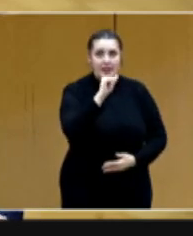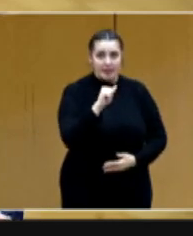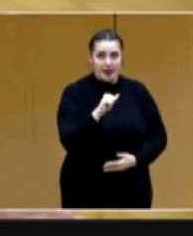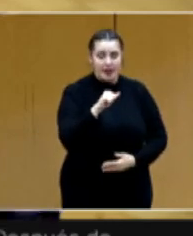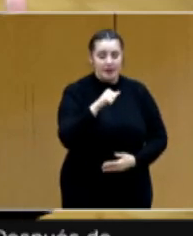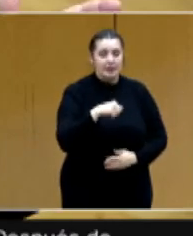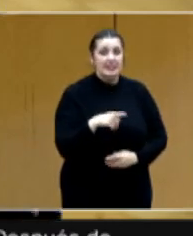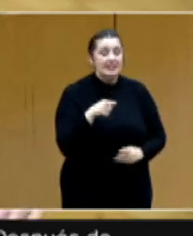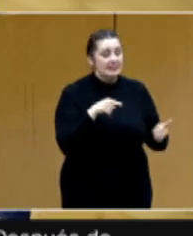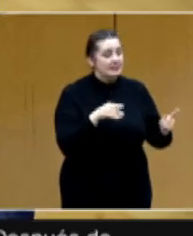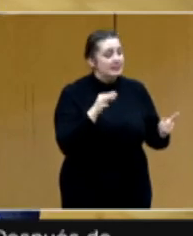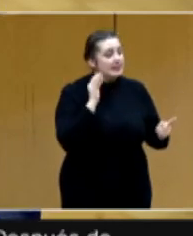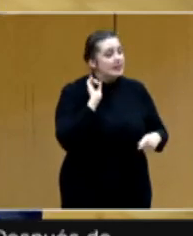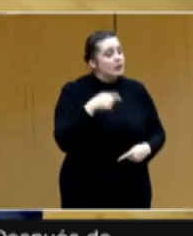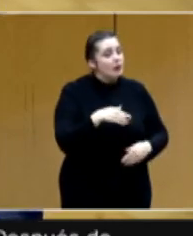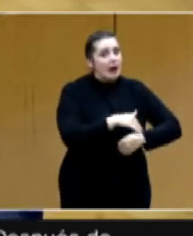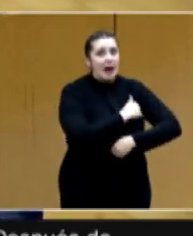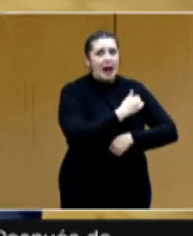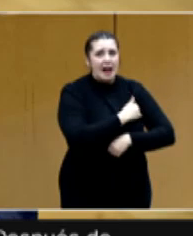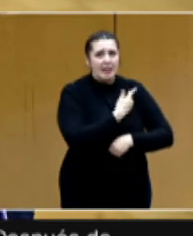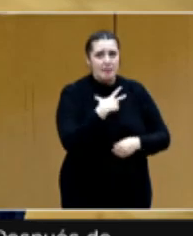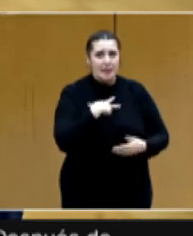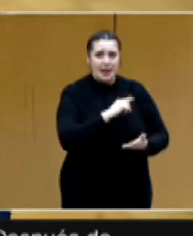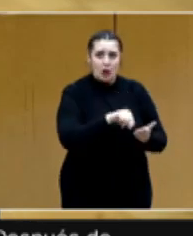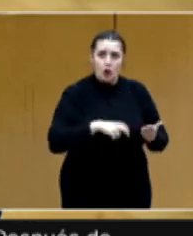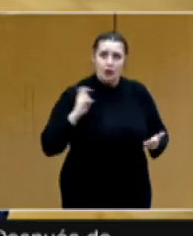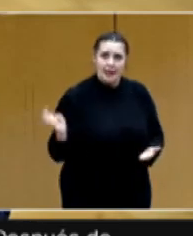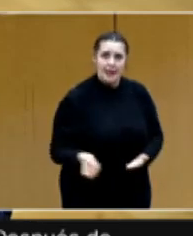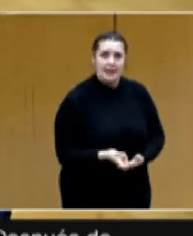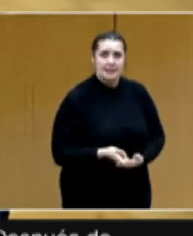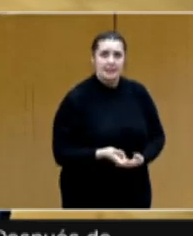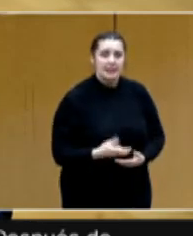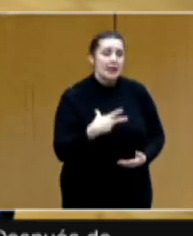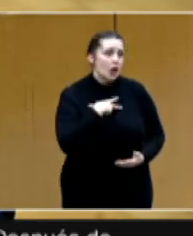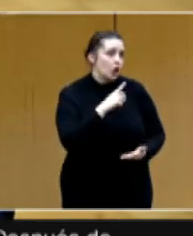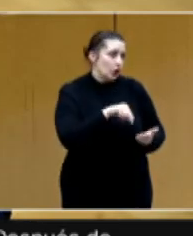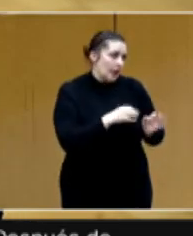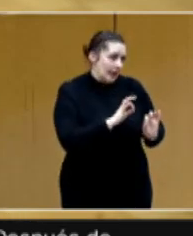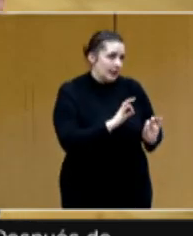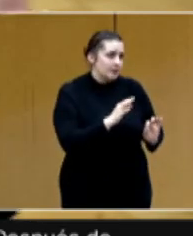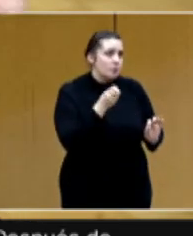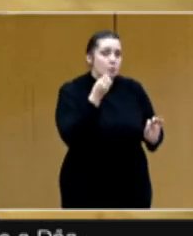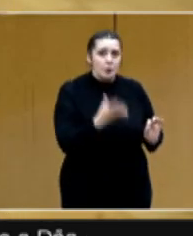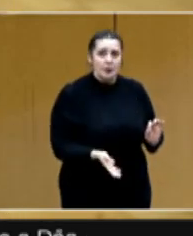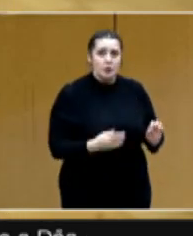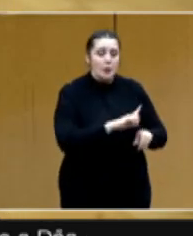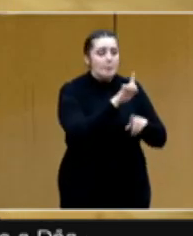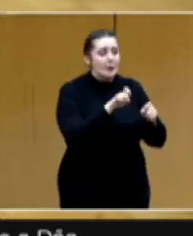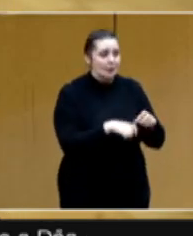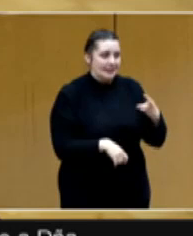es directora de la academia gallega de notarías muy notaria Pues muy bien Yo le voy a hacer tres preguntas